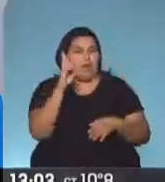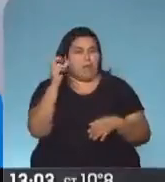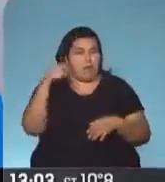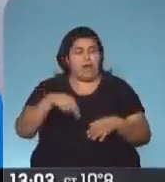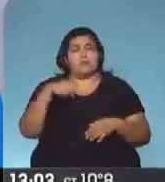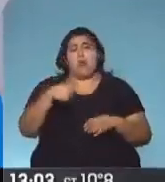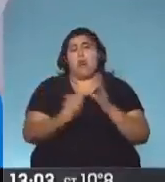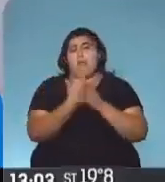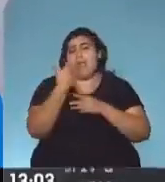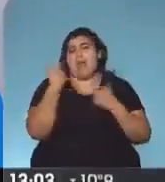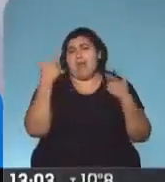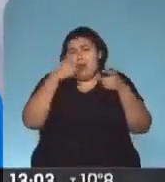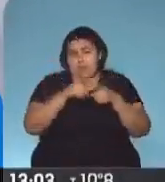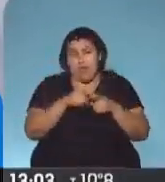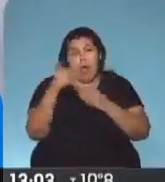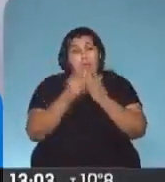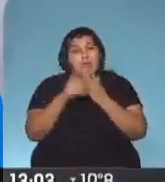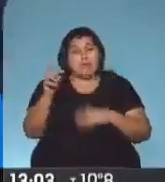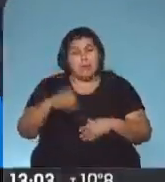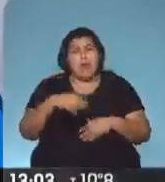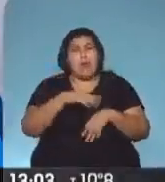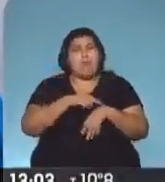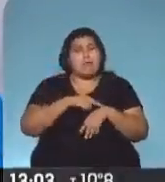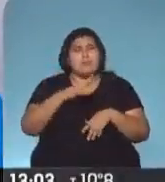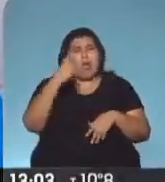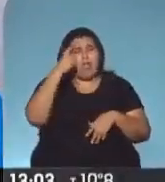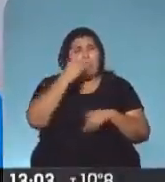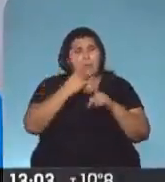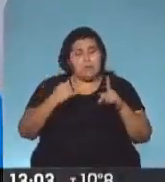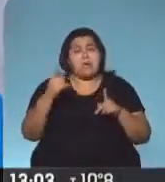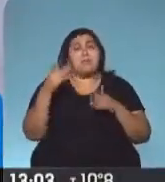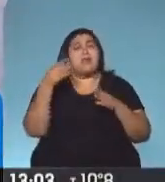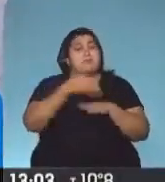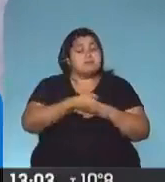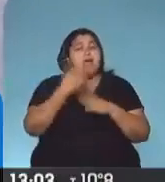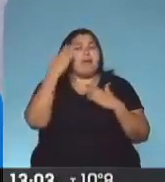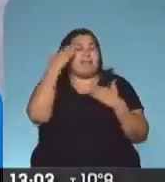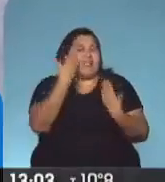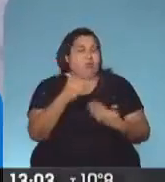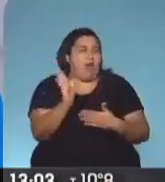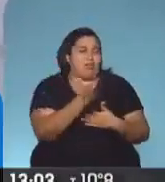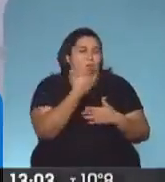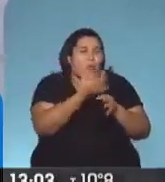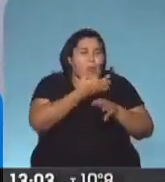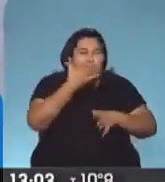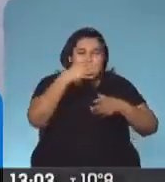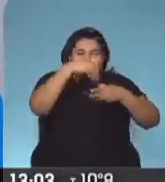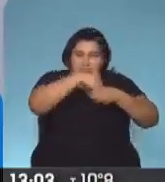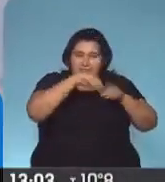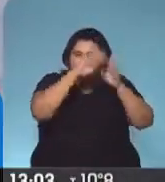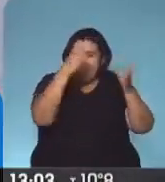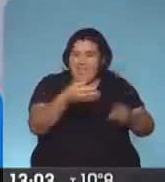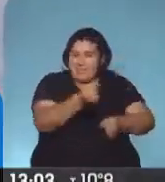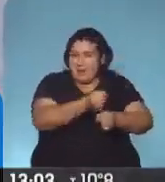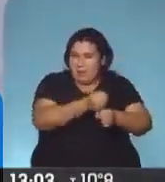en horas de la mañana el ministro llegó a las 1030 para esta lugar en el día de la salud a todos los integrantes a todos los